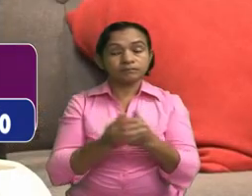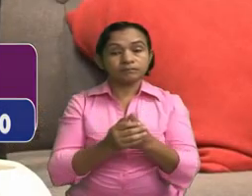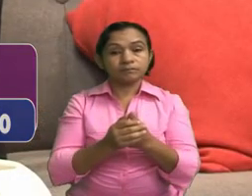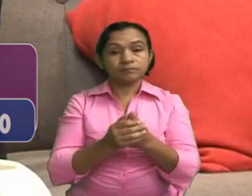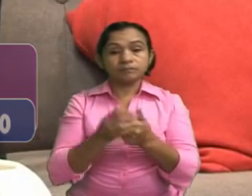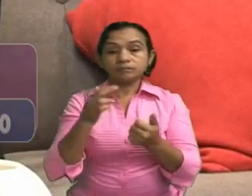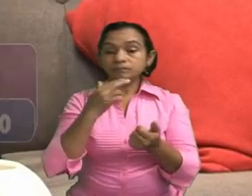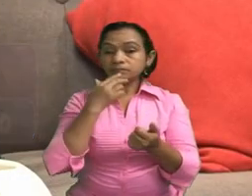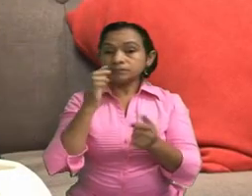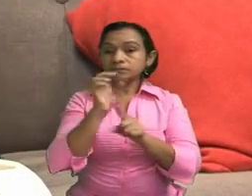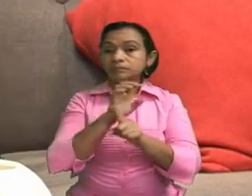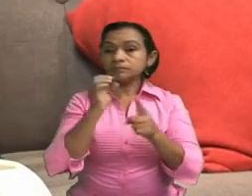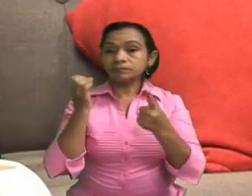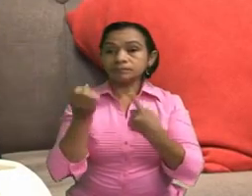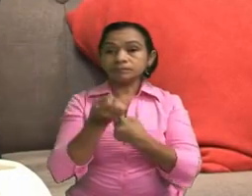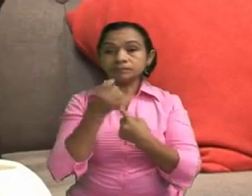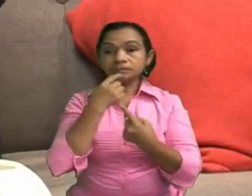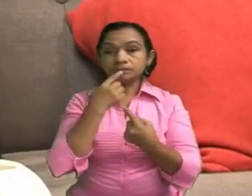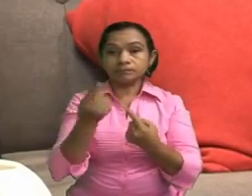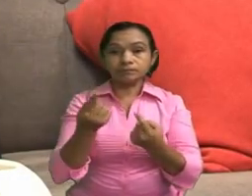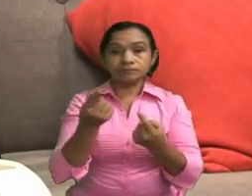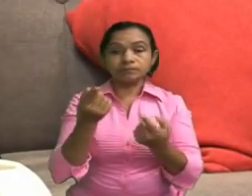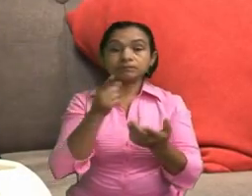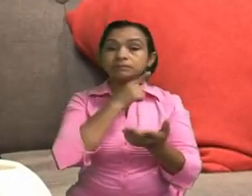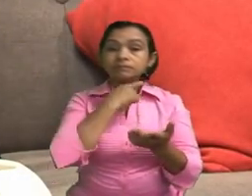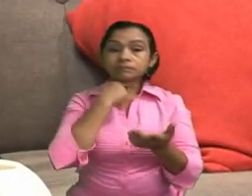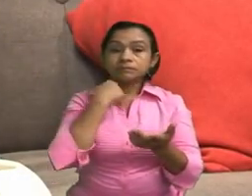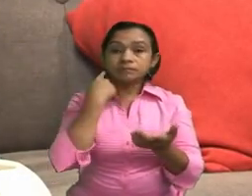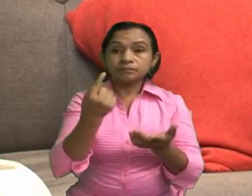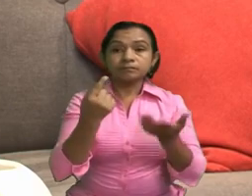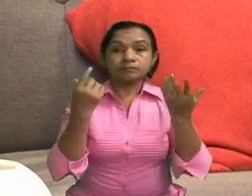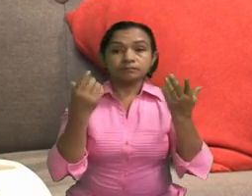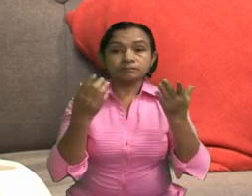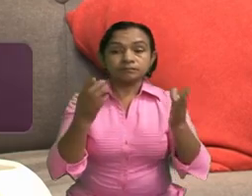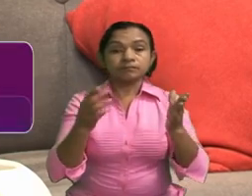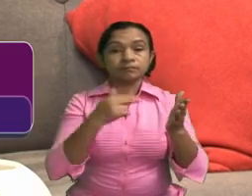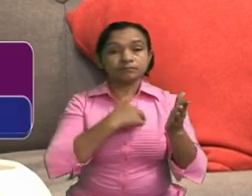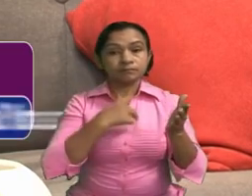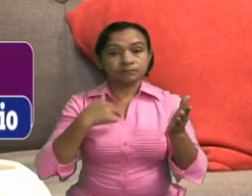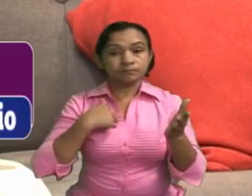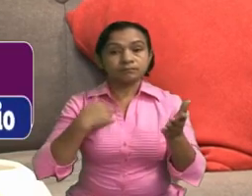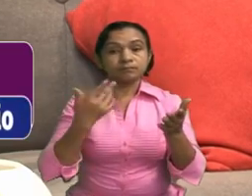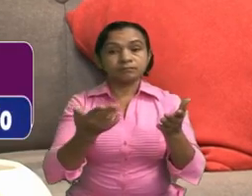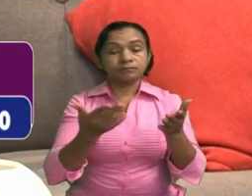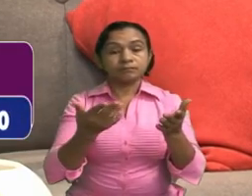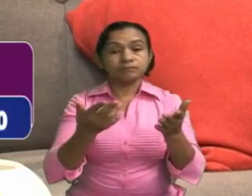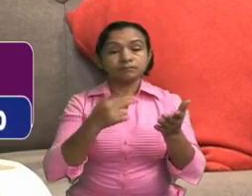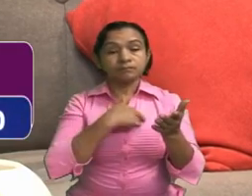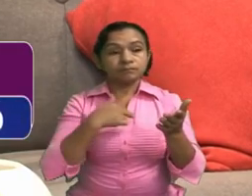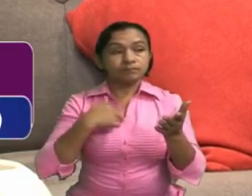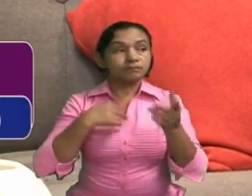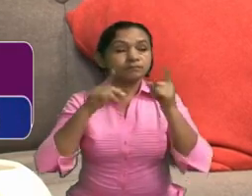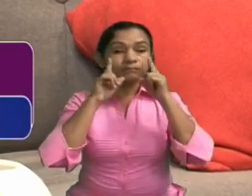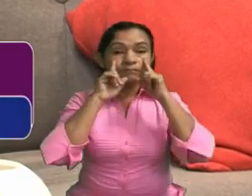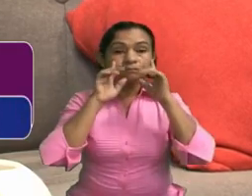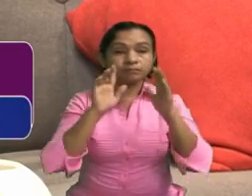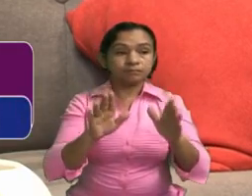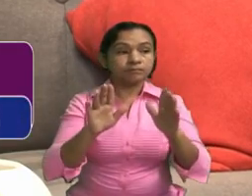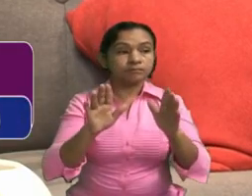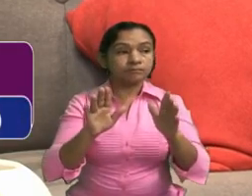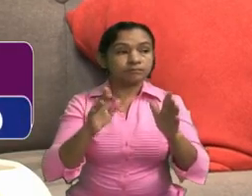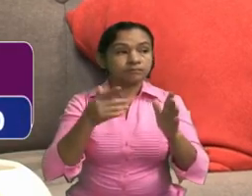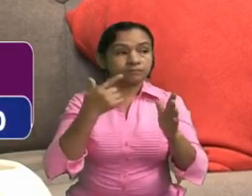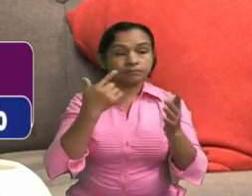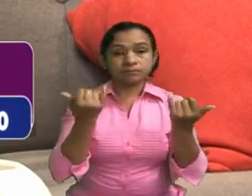aquella organización que te dice, bueno, efectivamente las condiciones están los indicadores de conservación y se